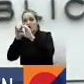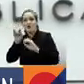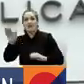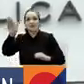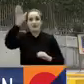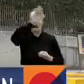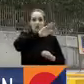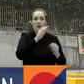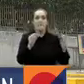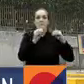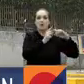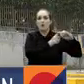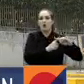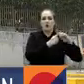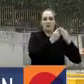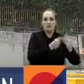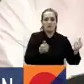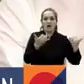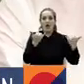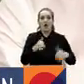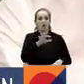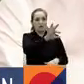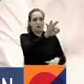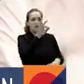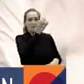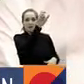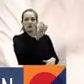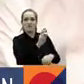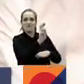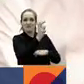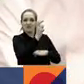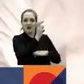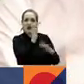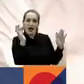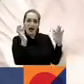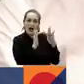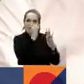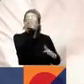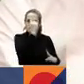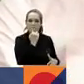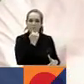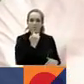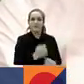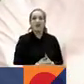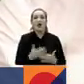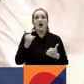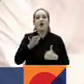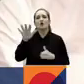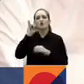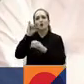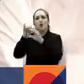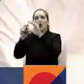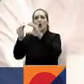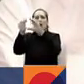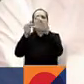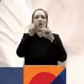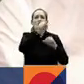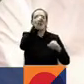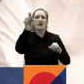eligiendo al fiscal general por meritocracia. En este cambio de la Procuraduría y de las Contralorías Territoriales nos ahorramos cerca